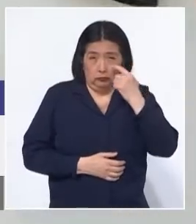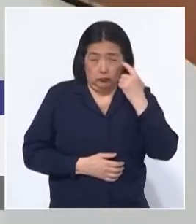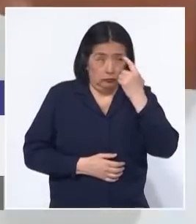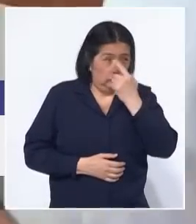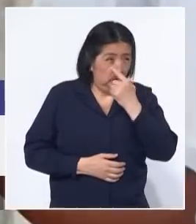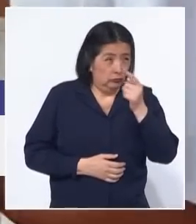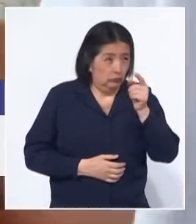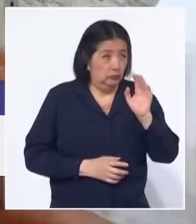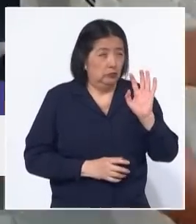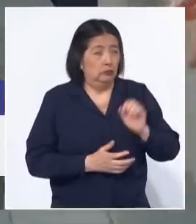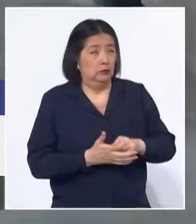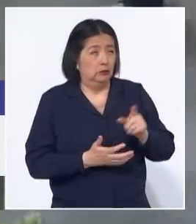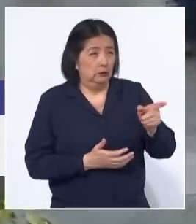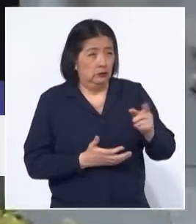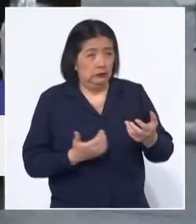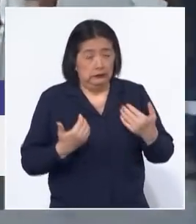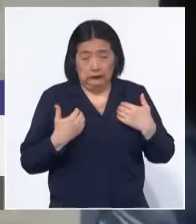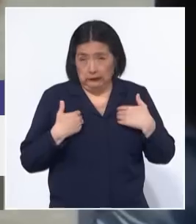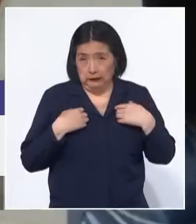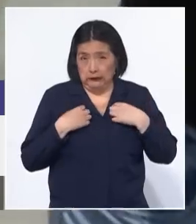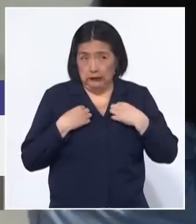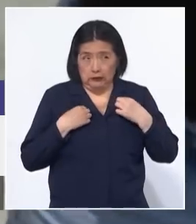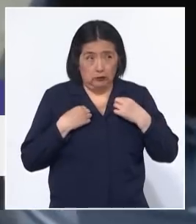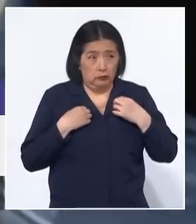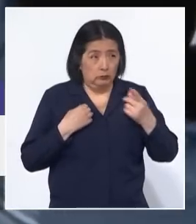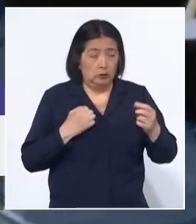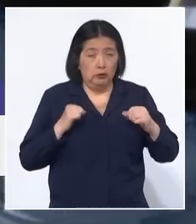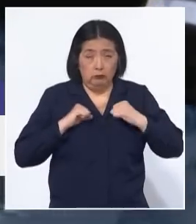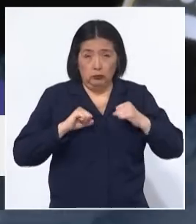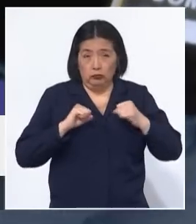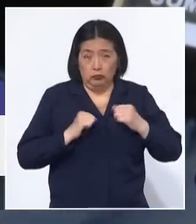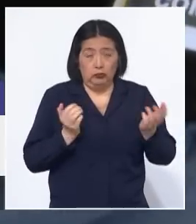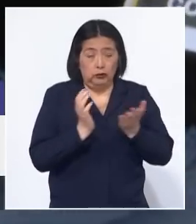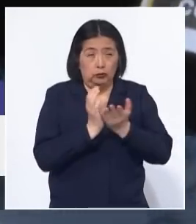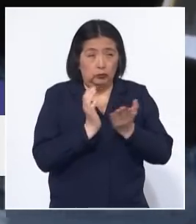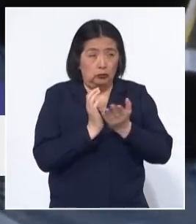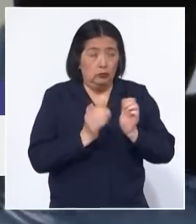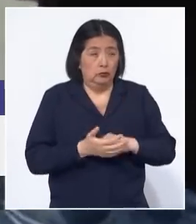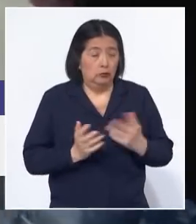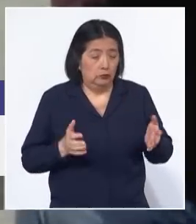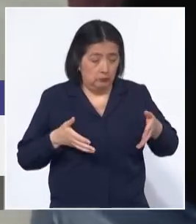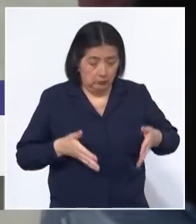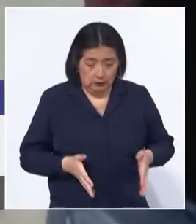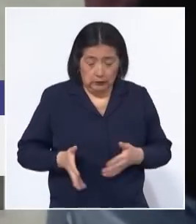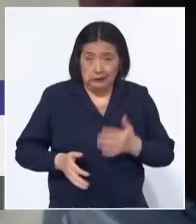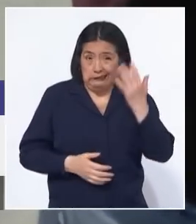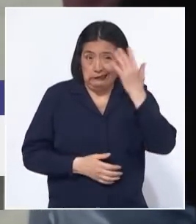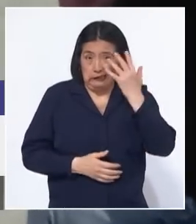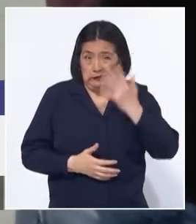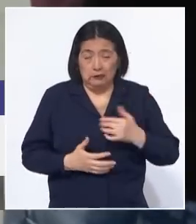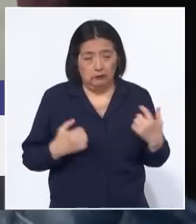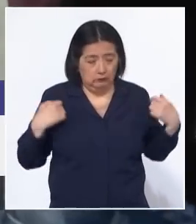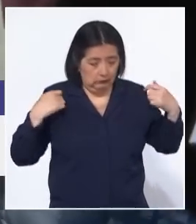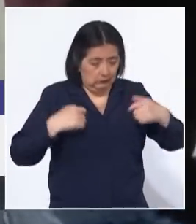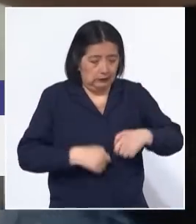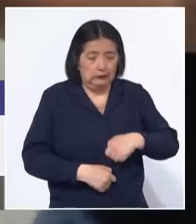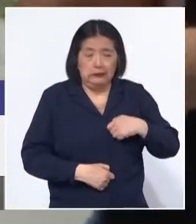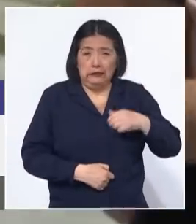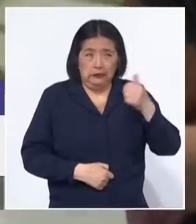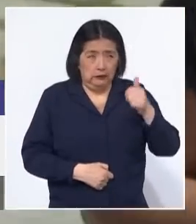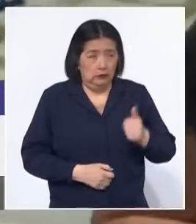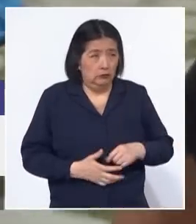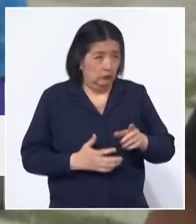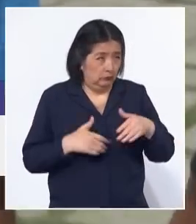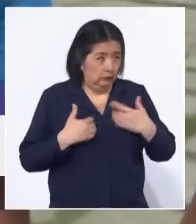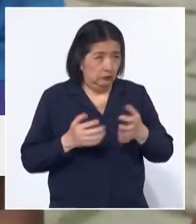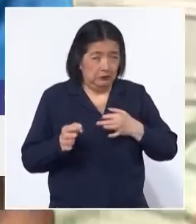poquito almendrados, y llevaba al momento del secuestro el buzo del colegio, que es una pantaloneta negra y una casaca azul. ¿Usted me